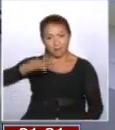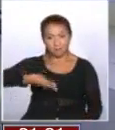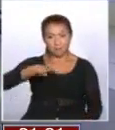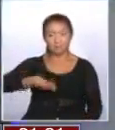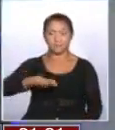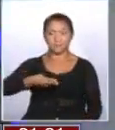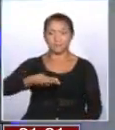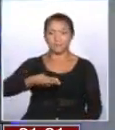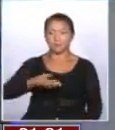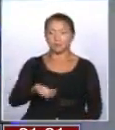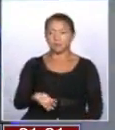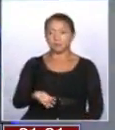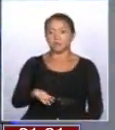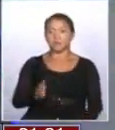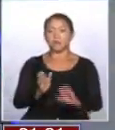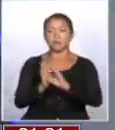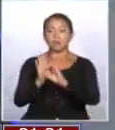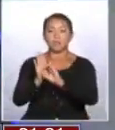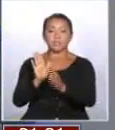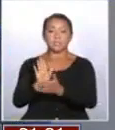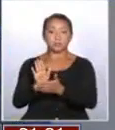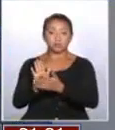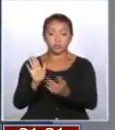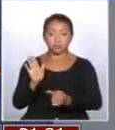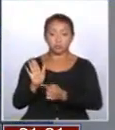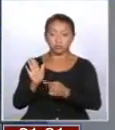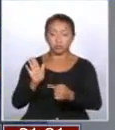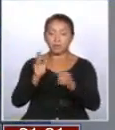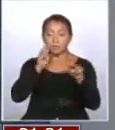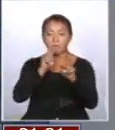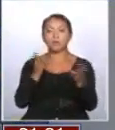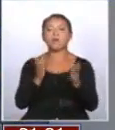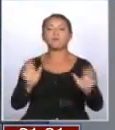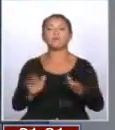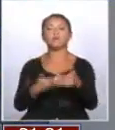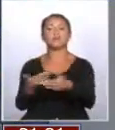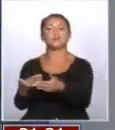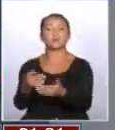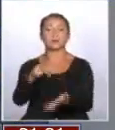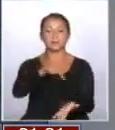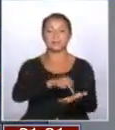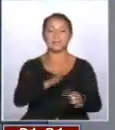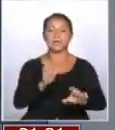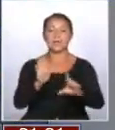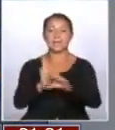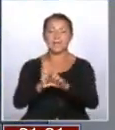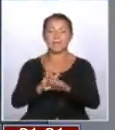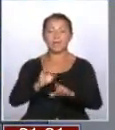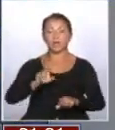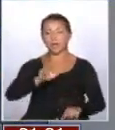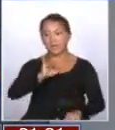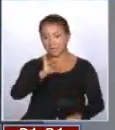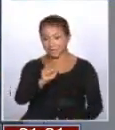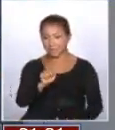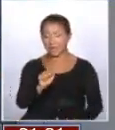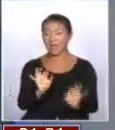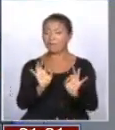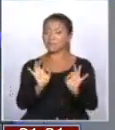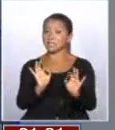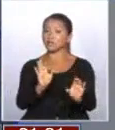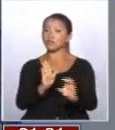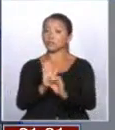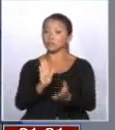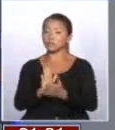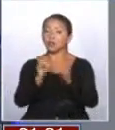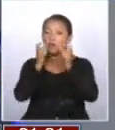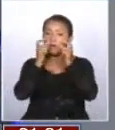Ni la Constitución en lo que tiene que ver con nuestro funcionamiento parlamentario, ni la Ley Orgánica Especial Constitucional